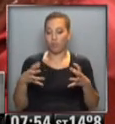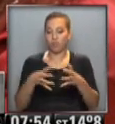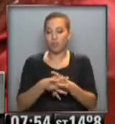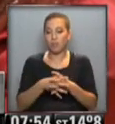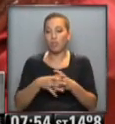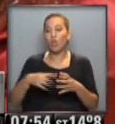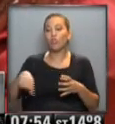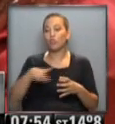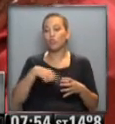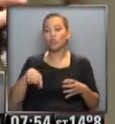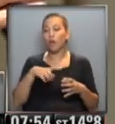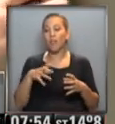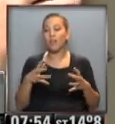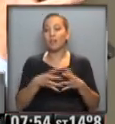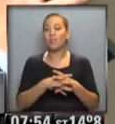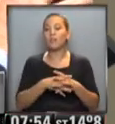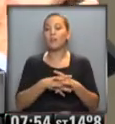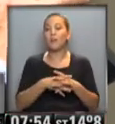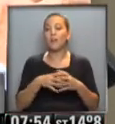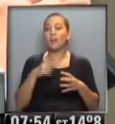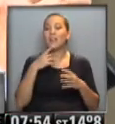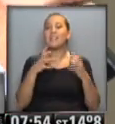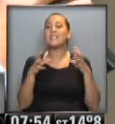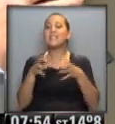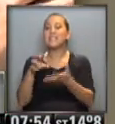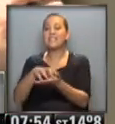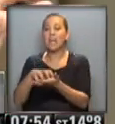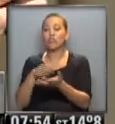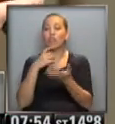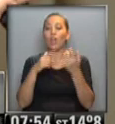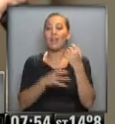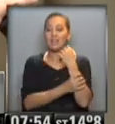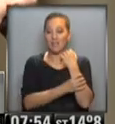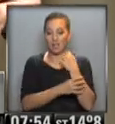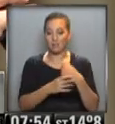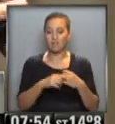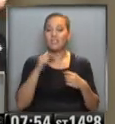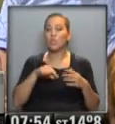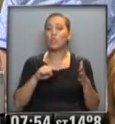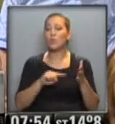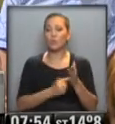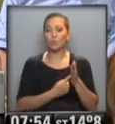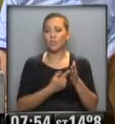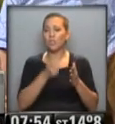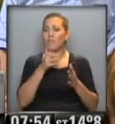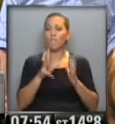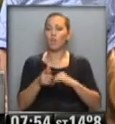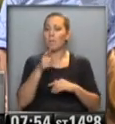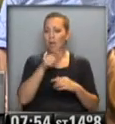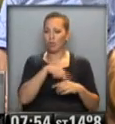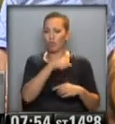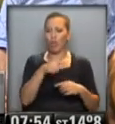de todas las fuerzas del espacio centro-izquierda. Esta ciudad se ha convertido en un rehén, en un campo de